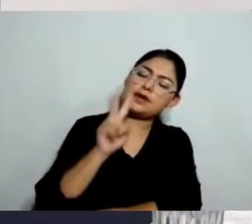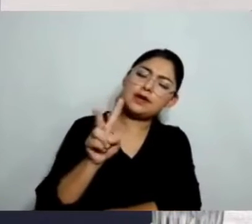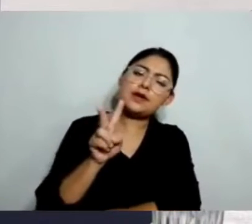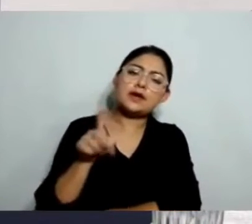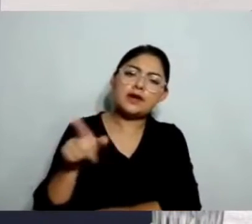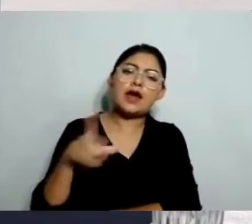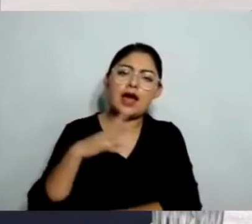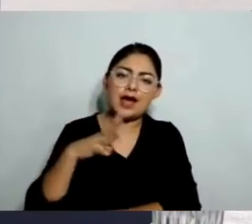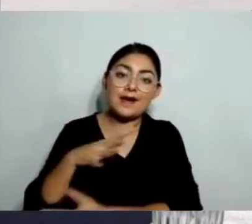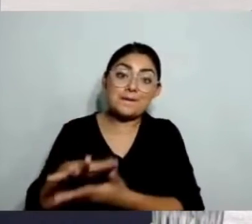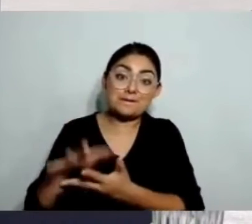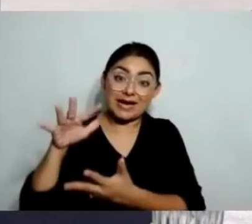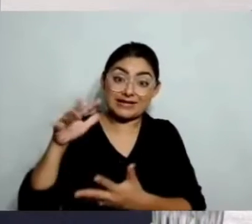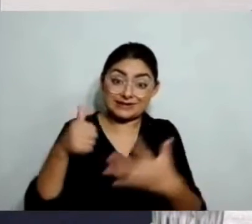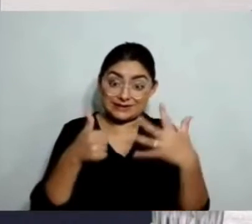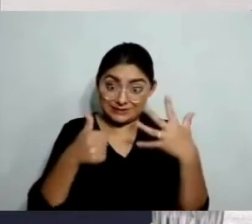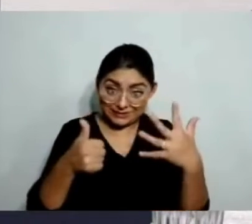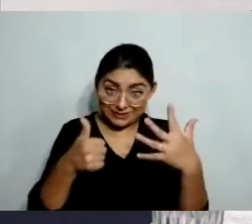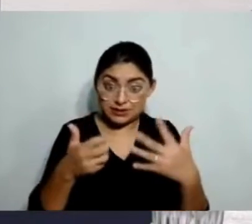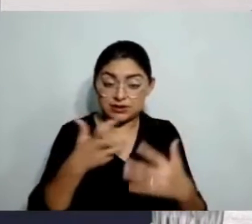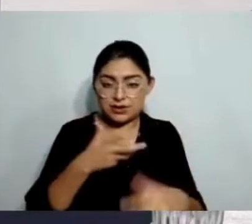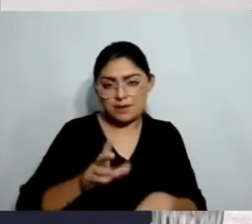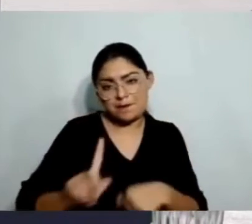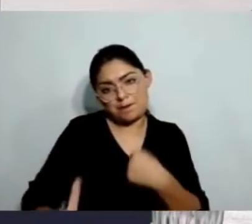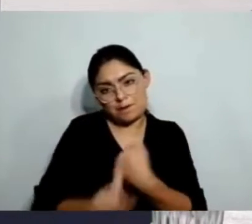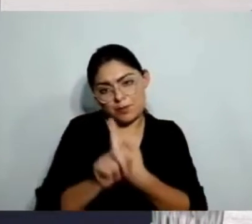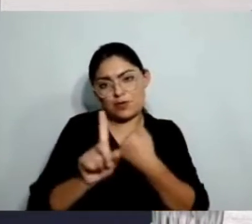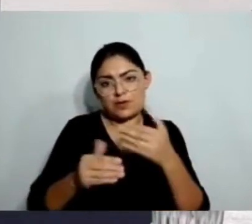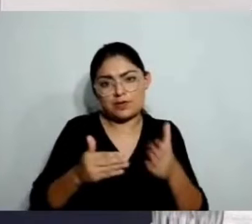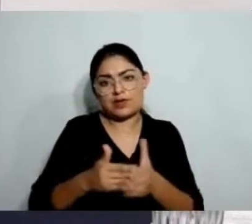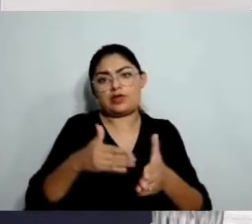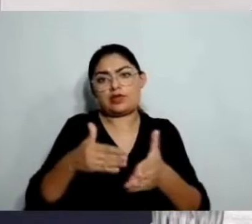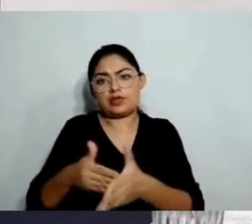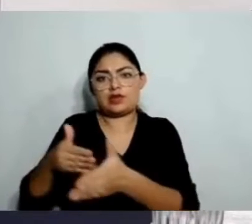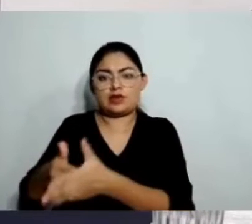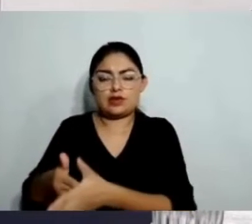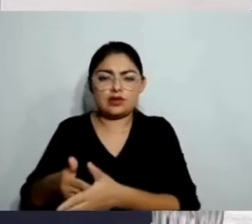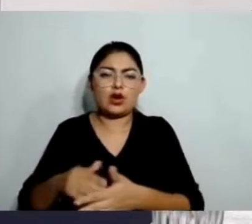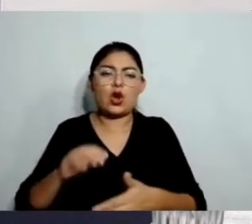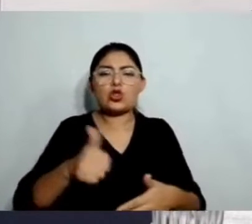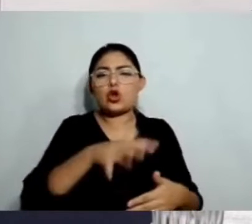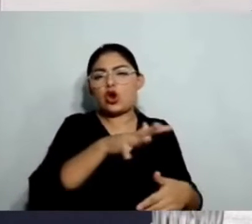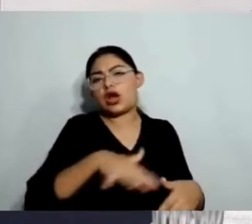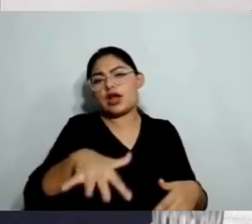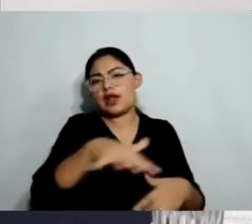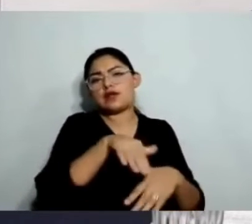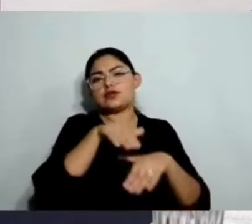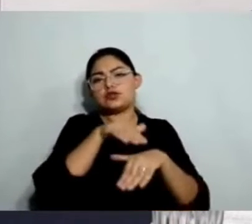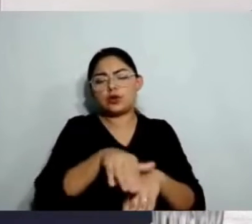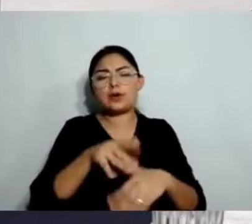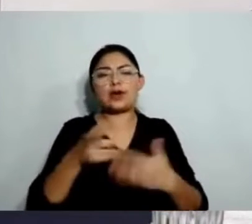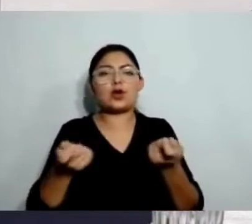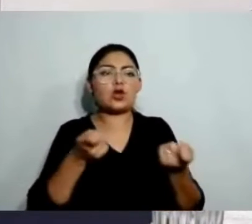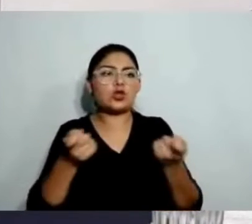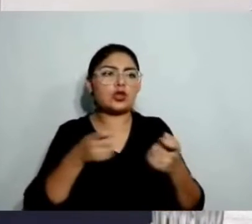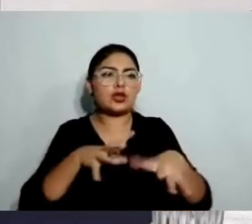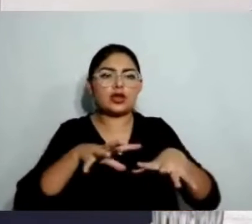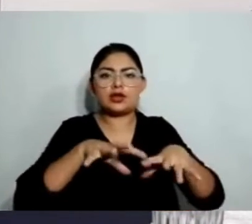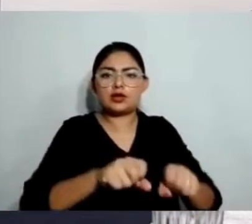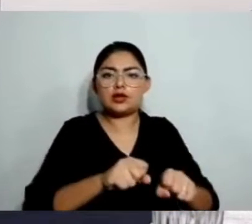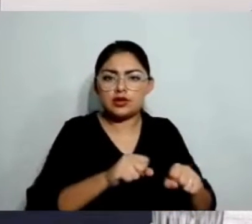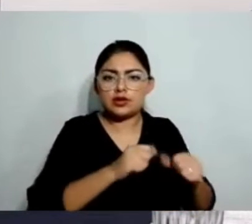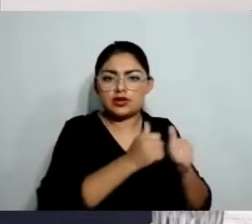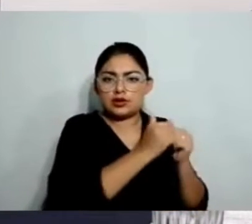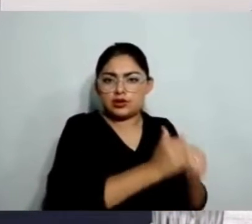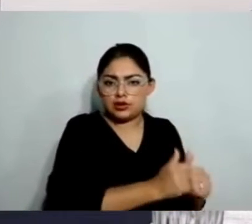problemas como adicional es a los generales de control de detención Ah que requieran una mirada